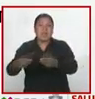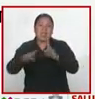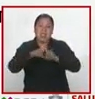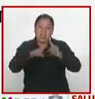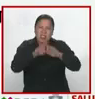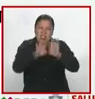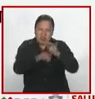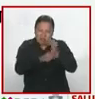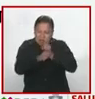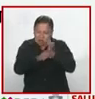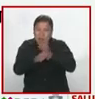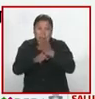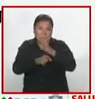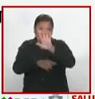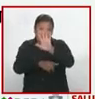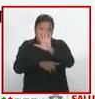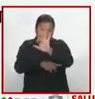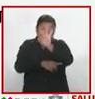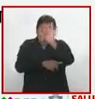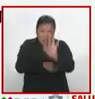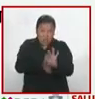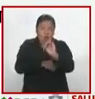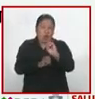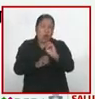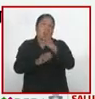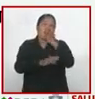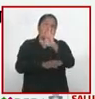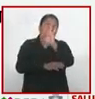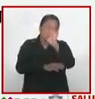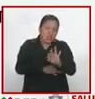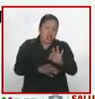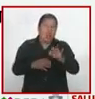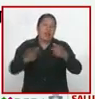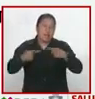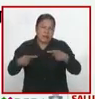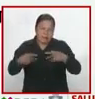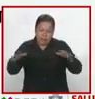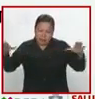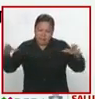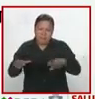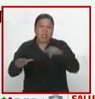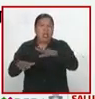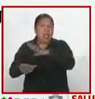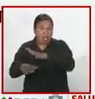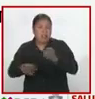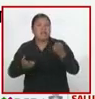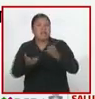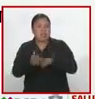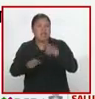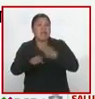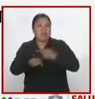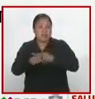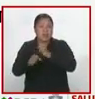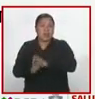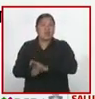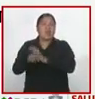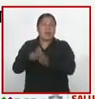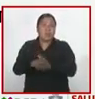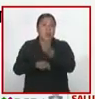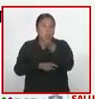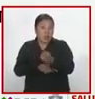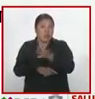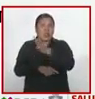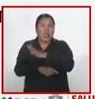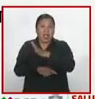se ha visto que alrededor del 5% o 10% de la población ha padecido esta enfermedad por lo tanto todavía